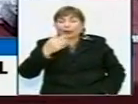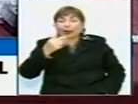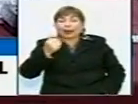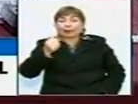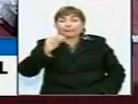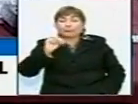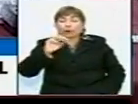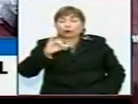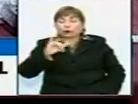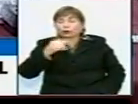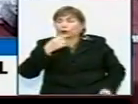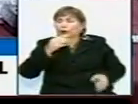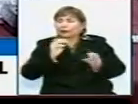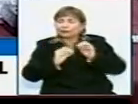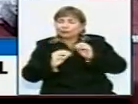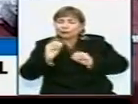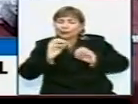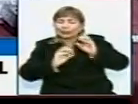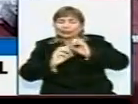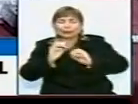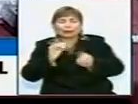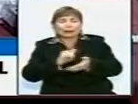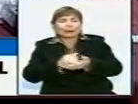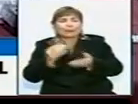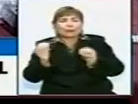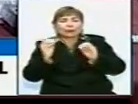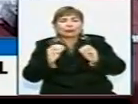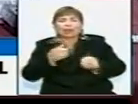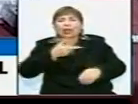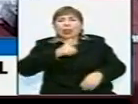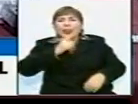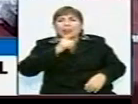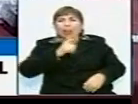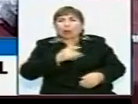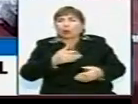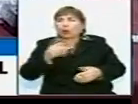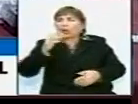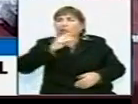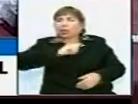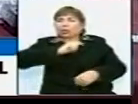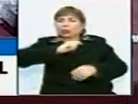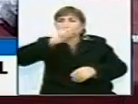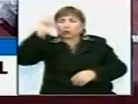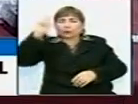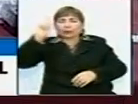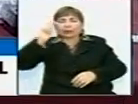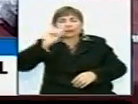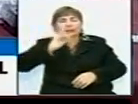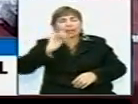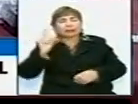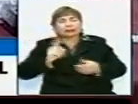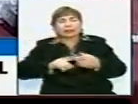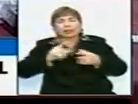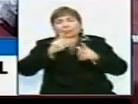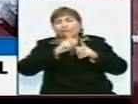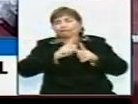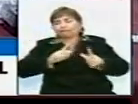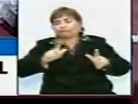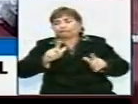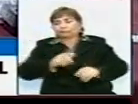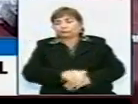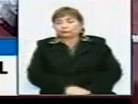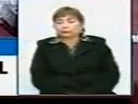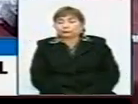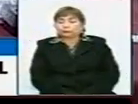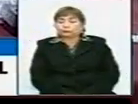que es un químico que ayuda a potabilizar el agua en tumbes hasta la libertad no estaba